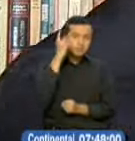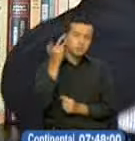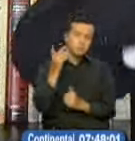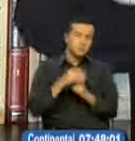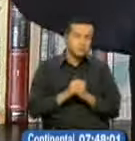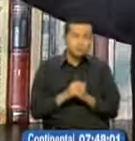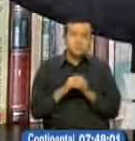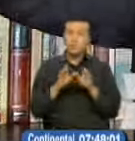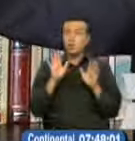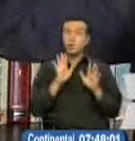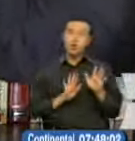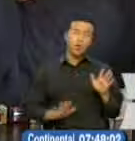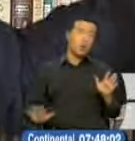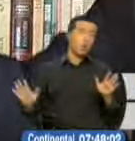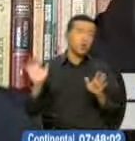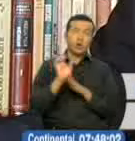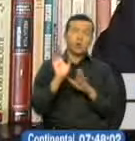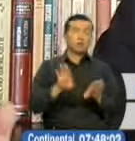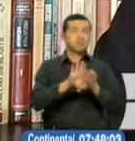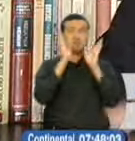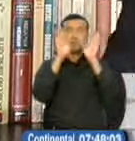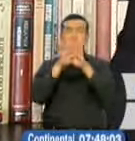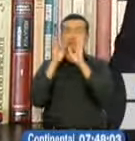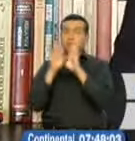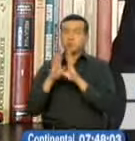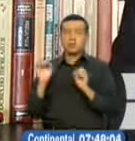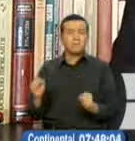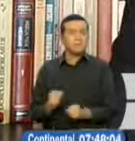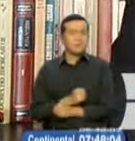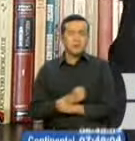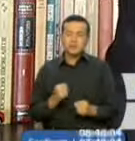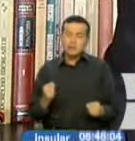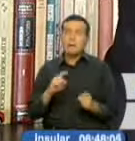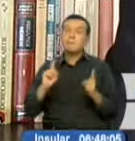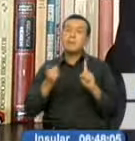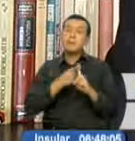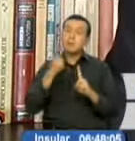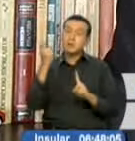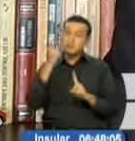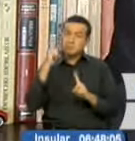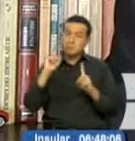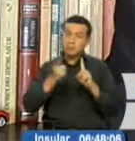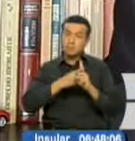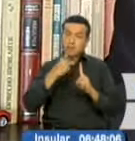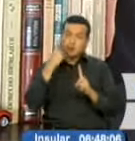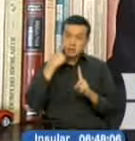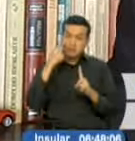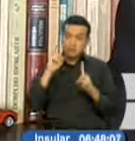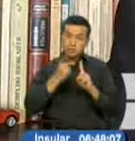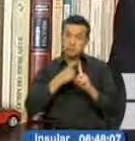un universo total de urnas si no adjunta, como en especie ocurre,